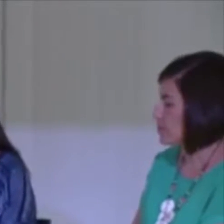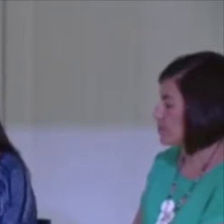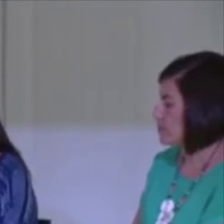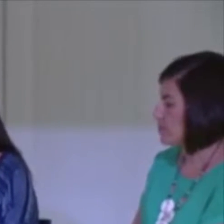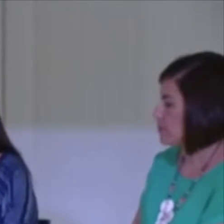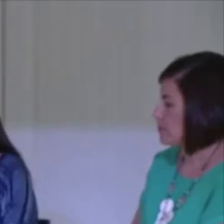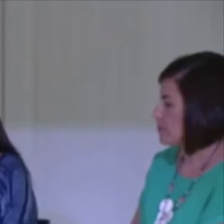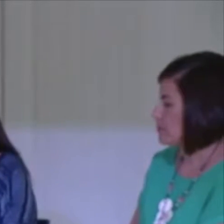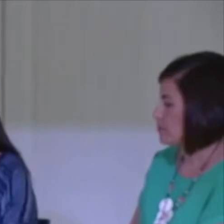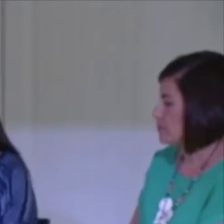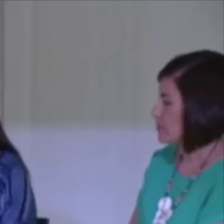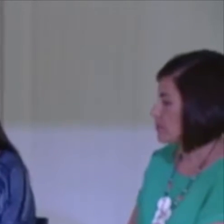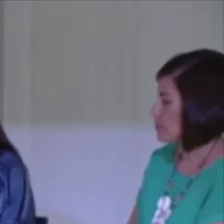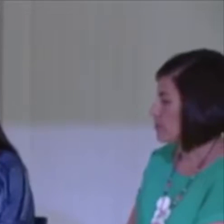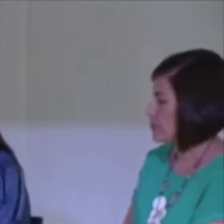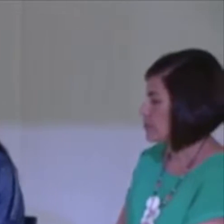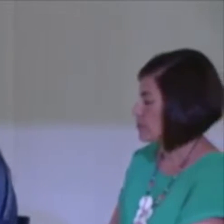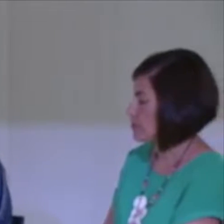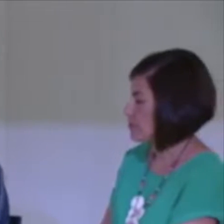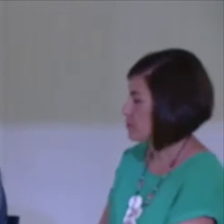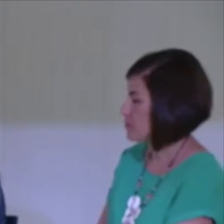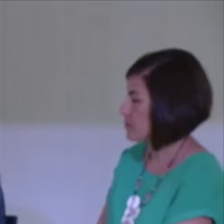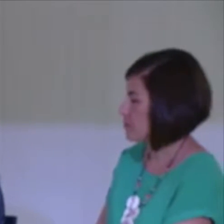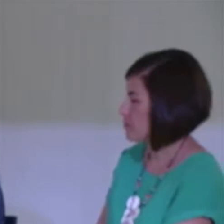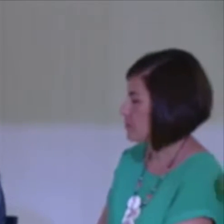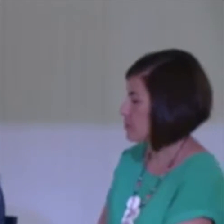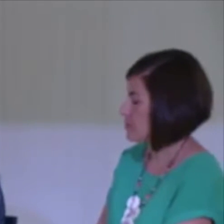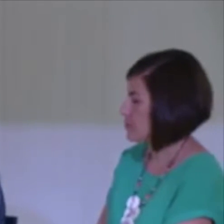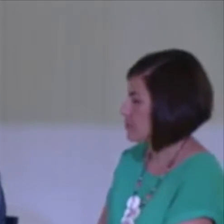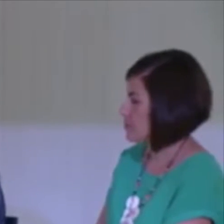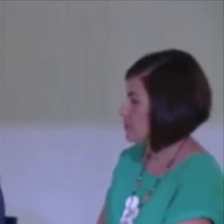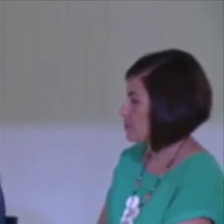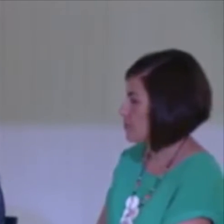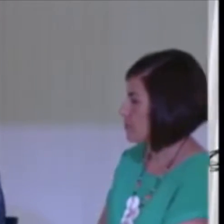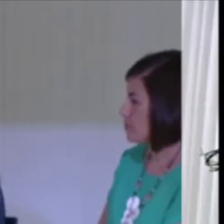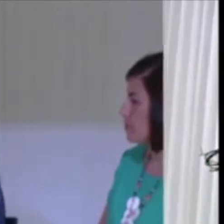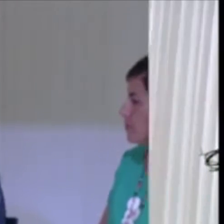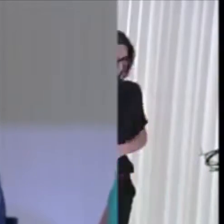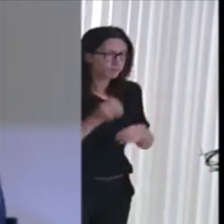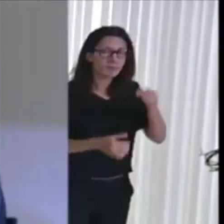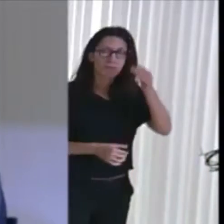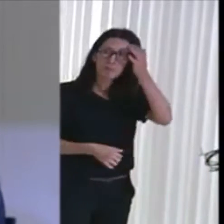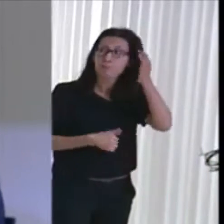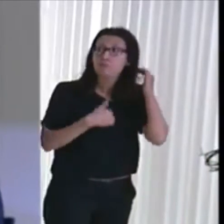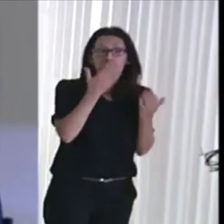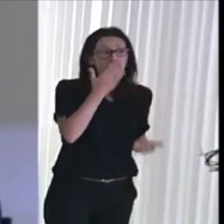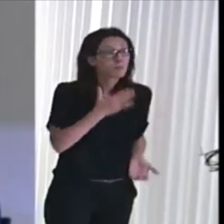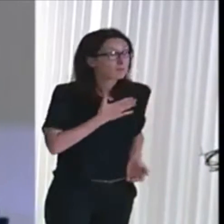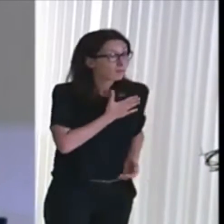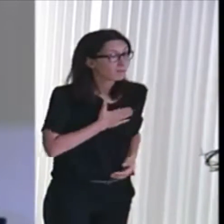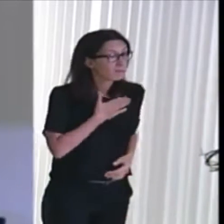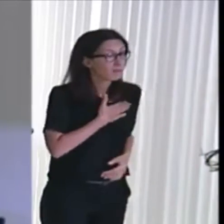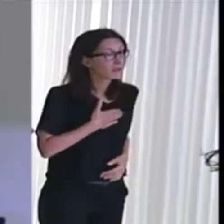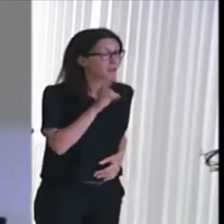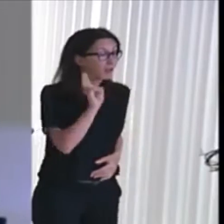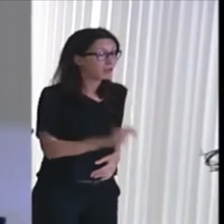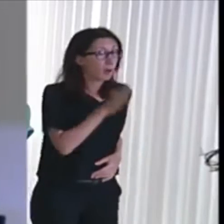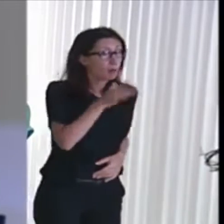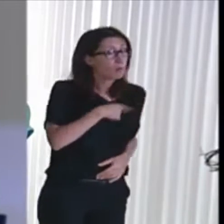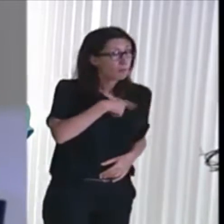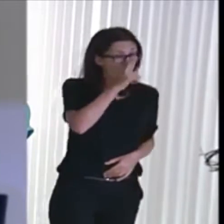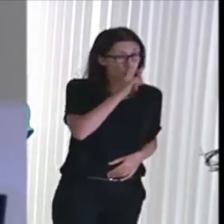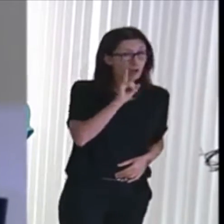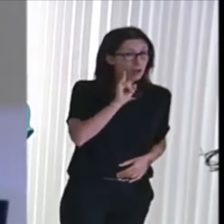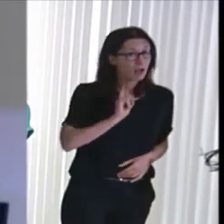tiene que ver con el mundo de la igualdad de oportunidades y mujer, ¿no? Estoy encantada de estar aquí. Cuando me llamaste y me dijiste, oye,